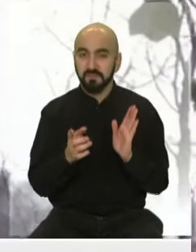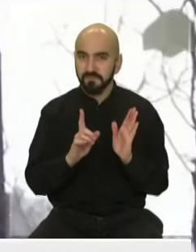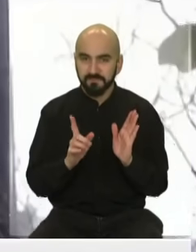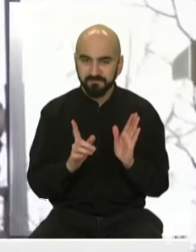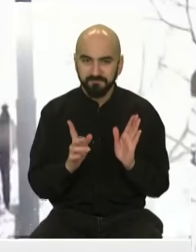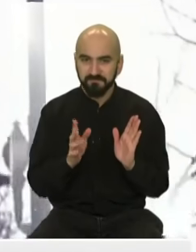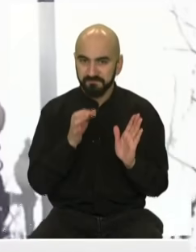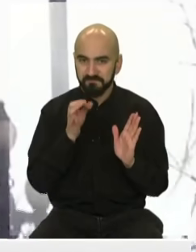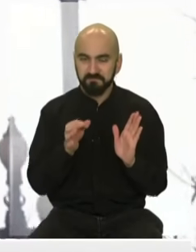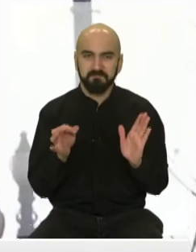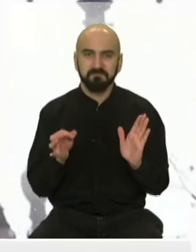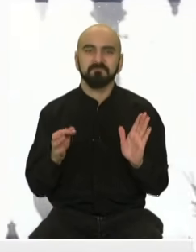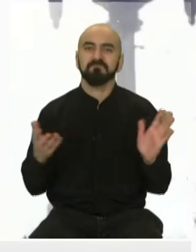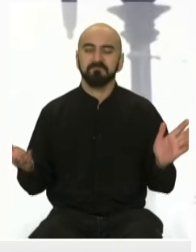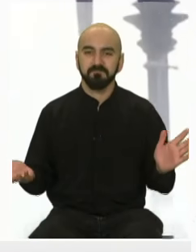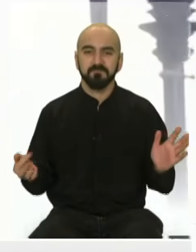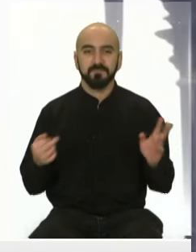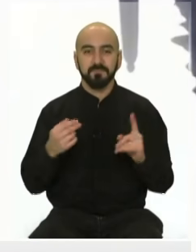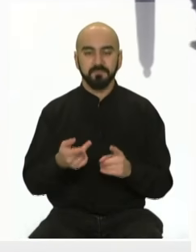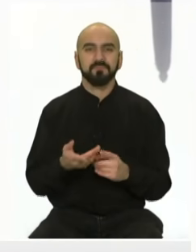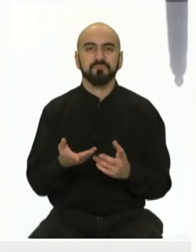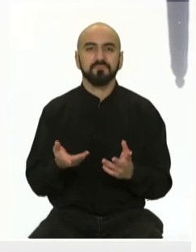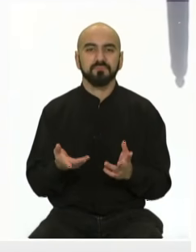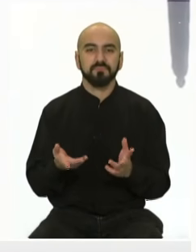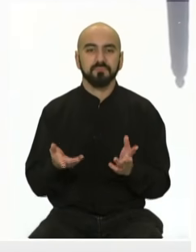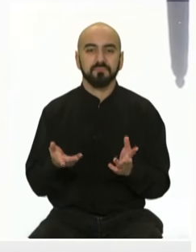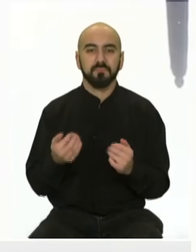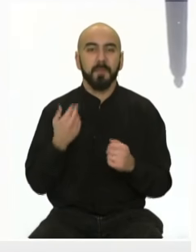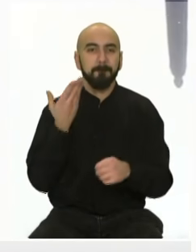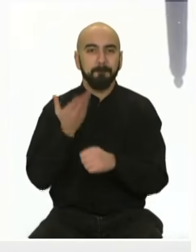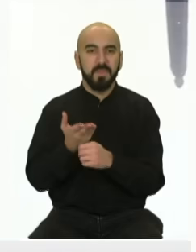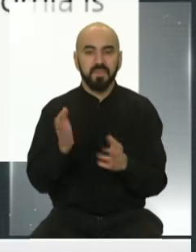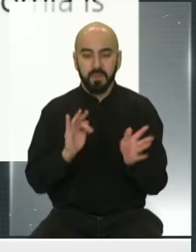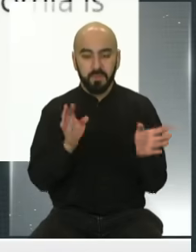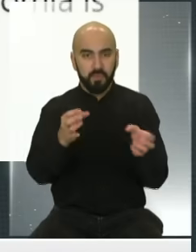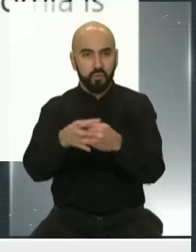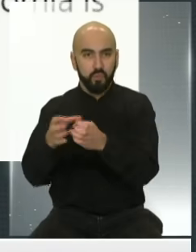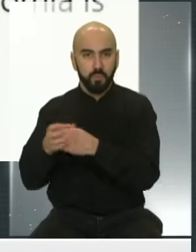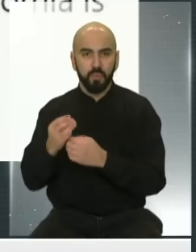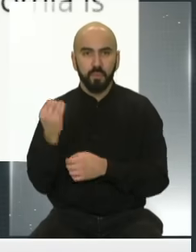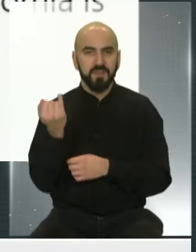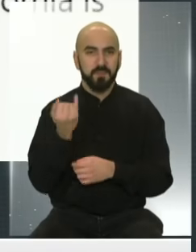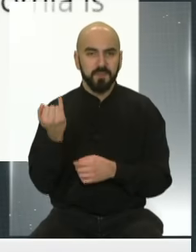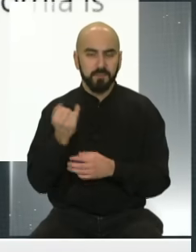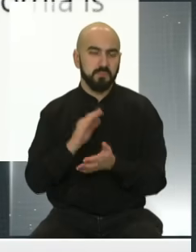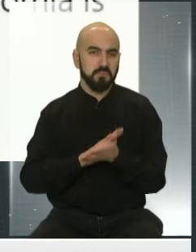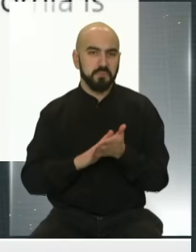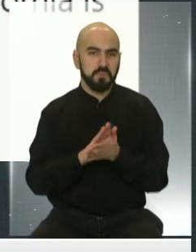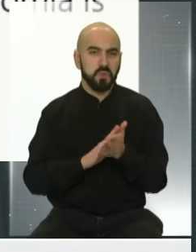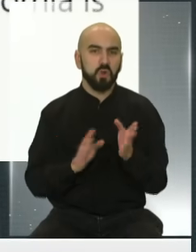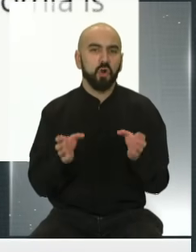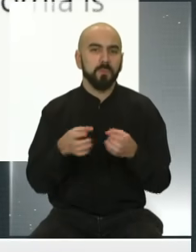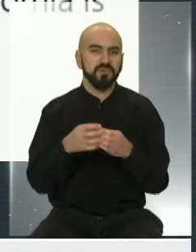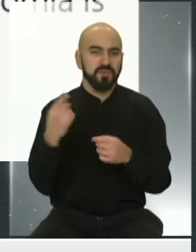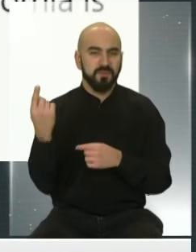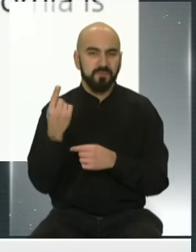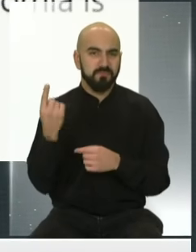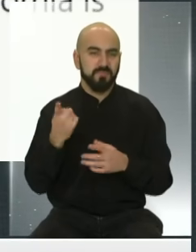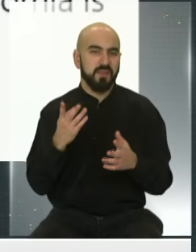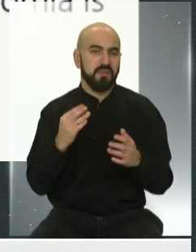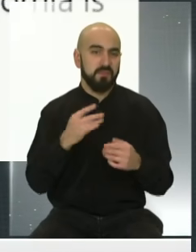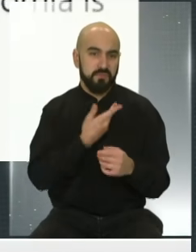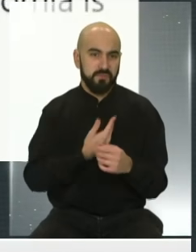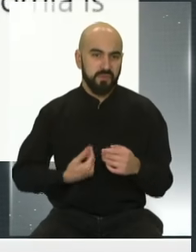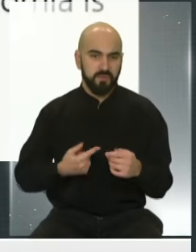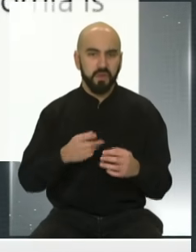rasgos, la medida instruye al Ejecutivo solicitar a agencias normativas independientes como la Comisión Federal de Comunicaciones y la Comisión Federal